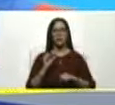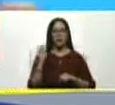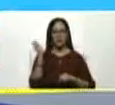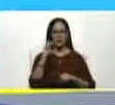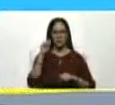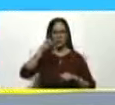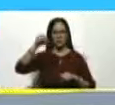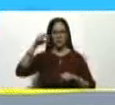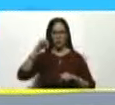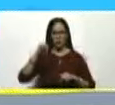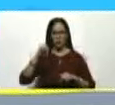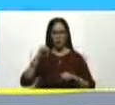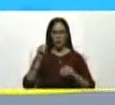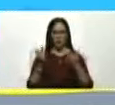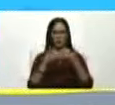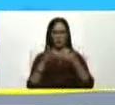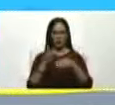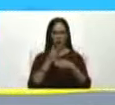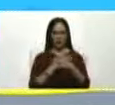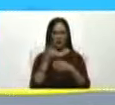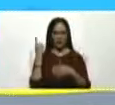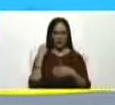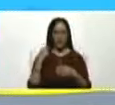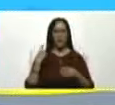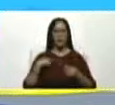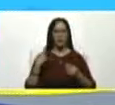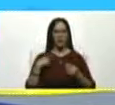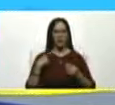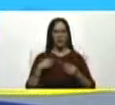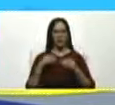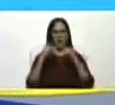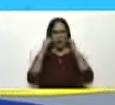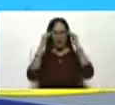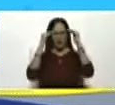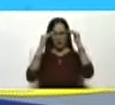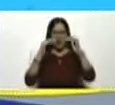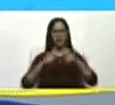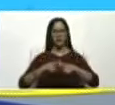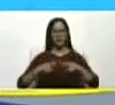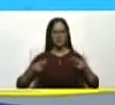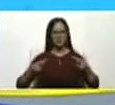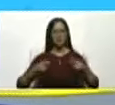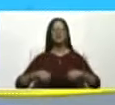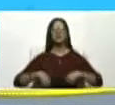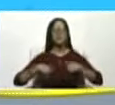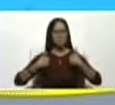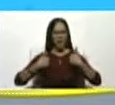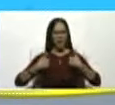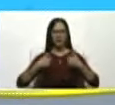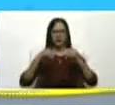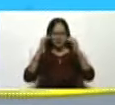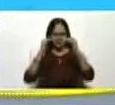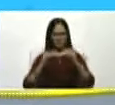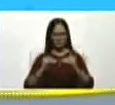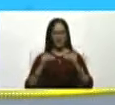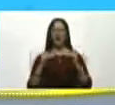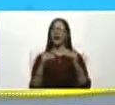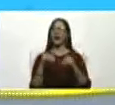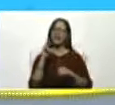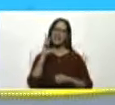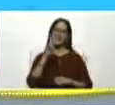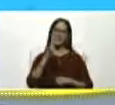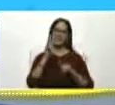junio que cerró antes de ayer, hemos tenido el nivel de inflación más bajo en